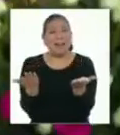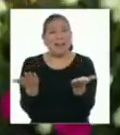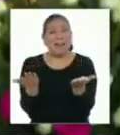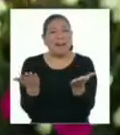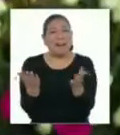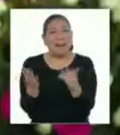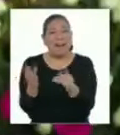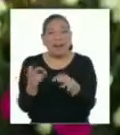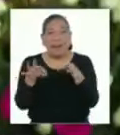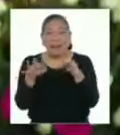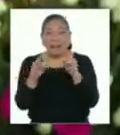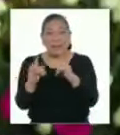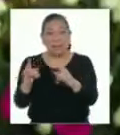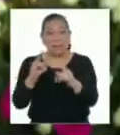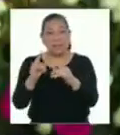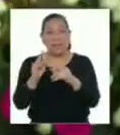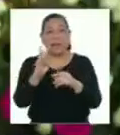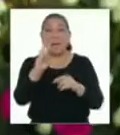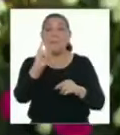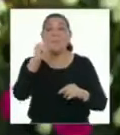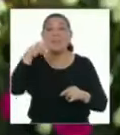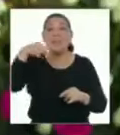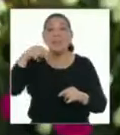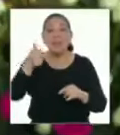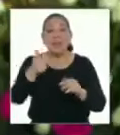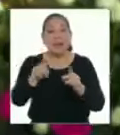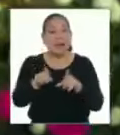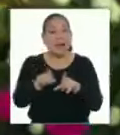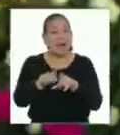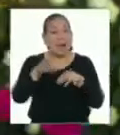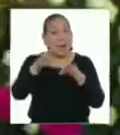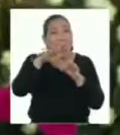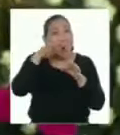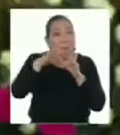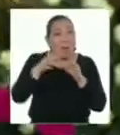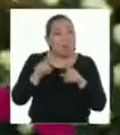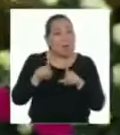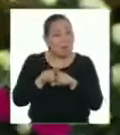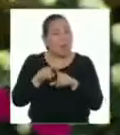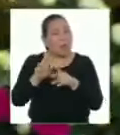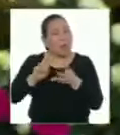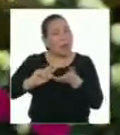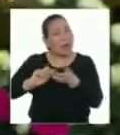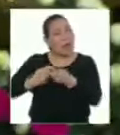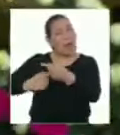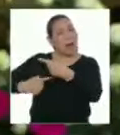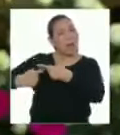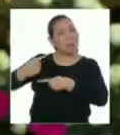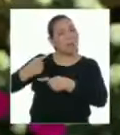Y la viña es comparada con el pueblo de Israel, con la nación israelita.